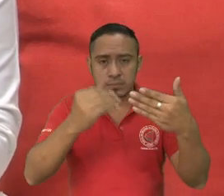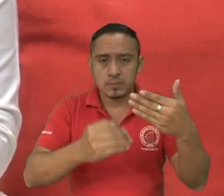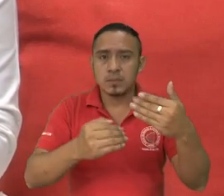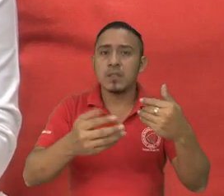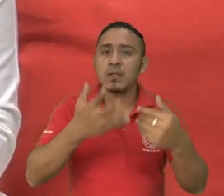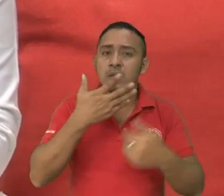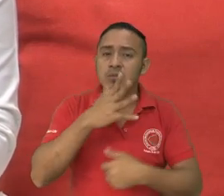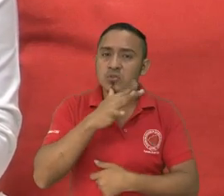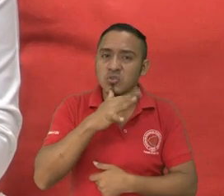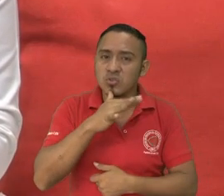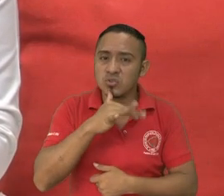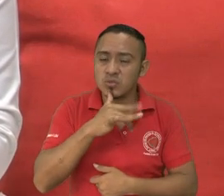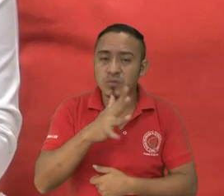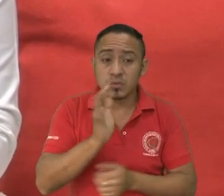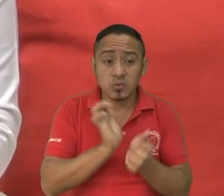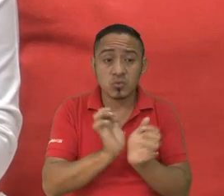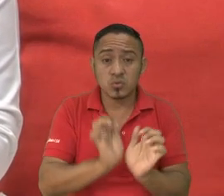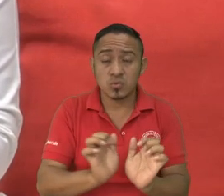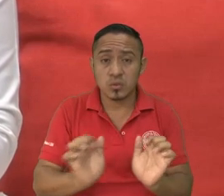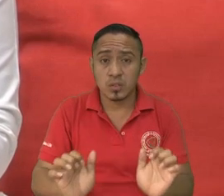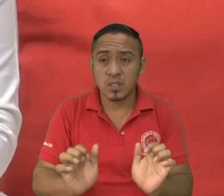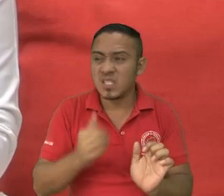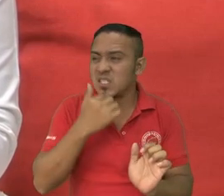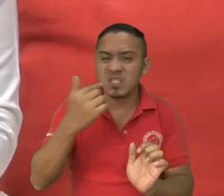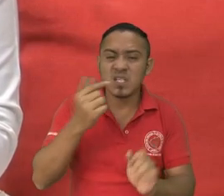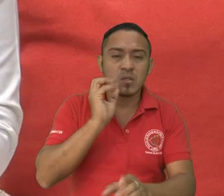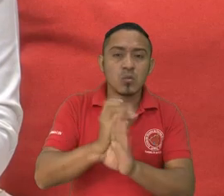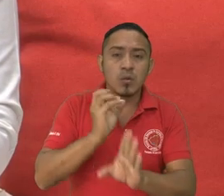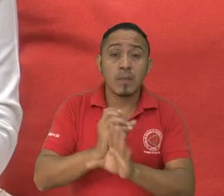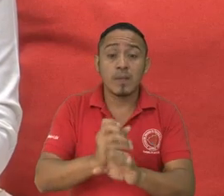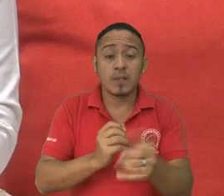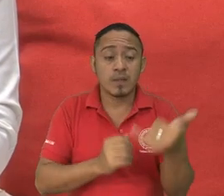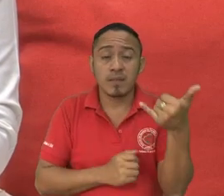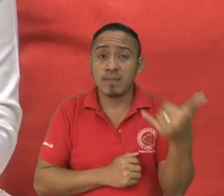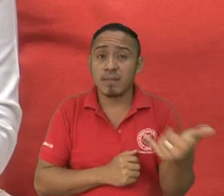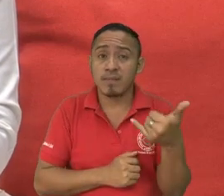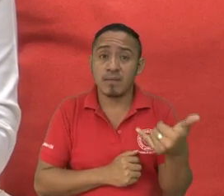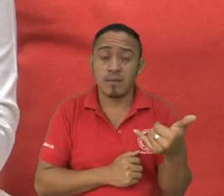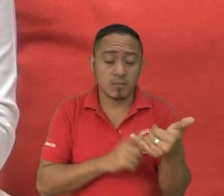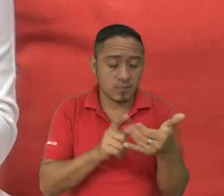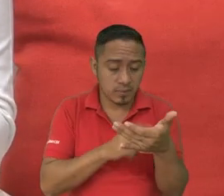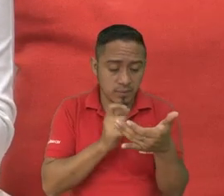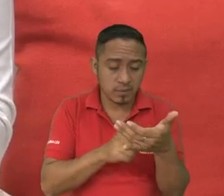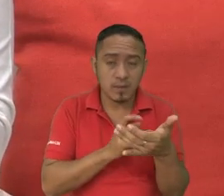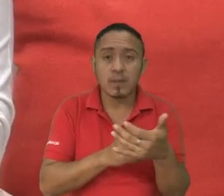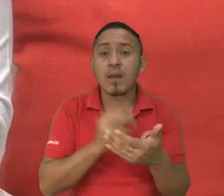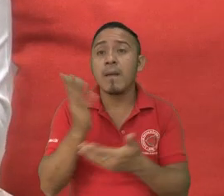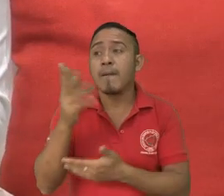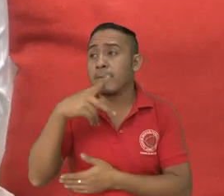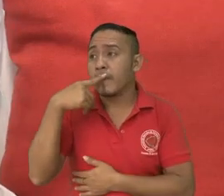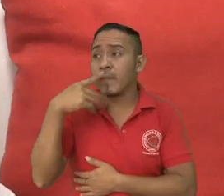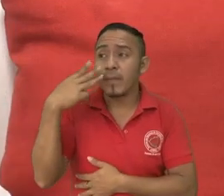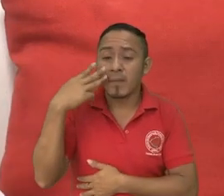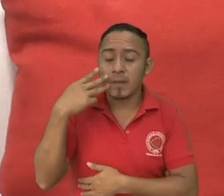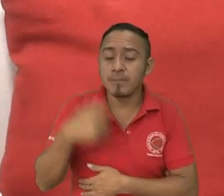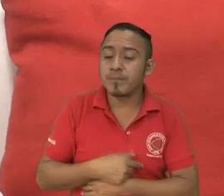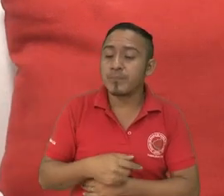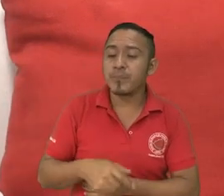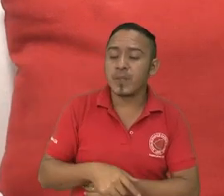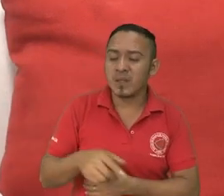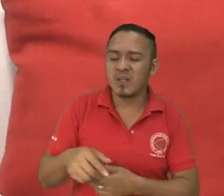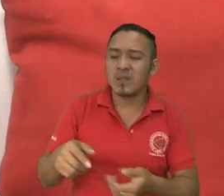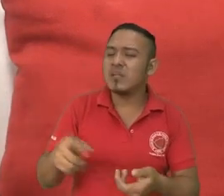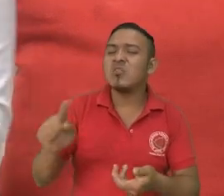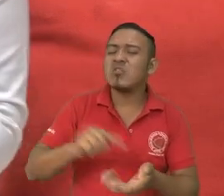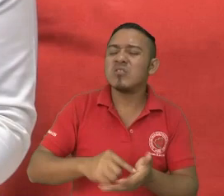los adolescentes, a los niños, el celular. ¿Por qué? Porque hay padres que le dicen, tome el celular